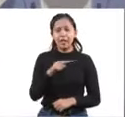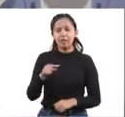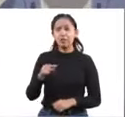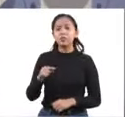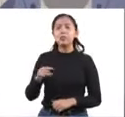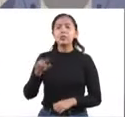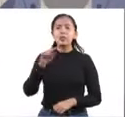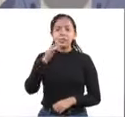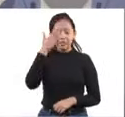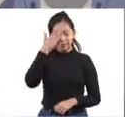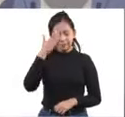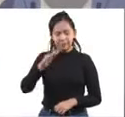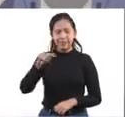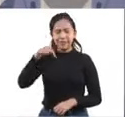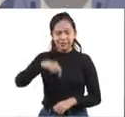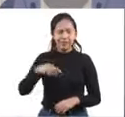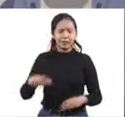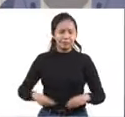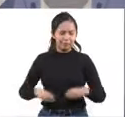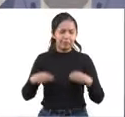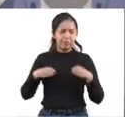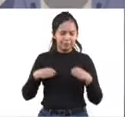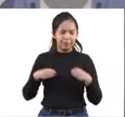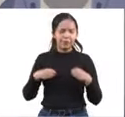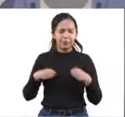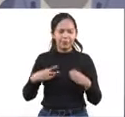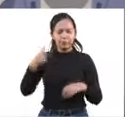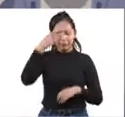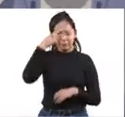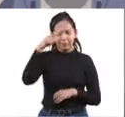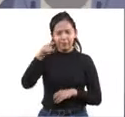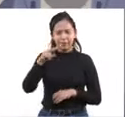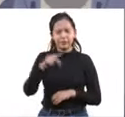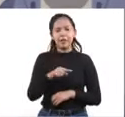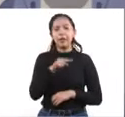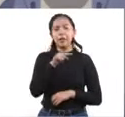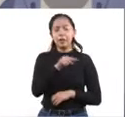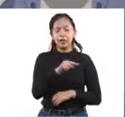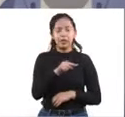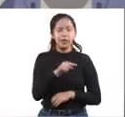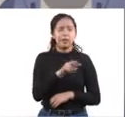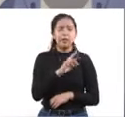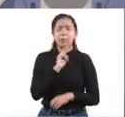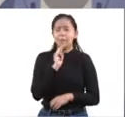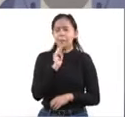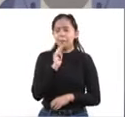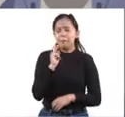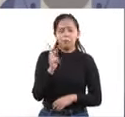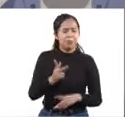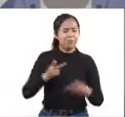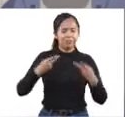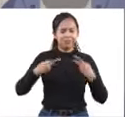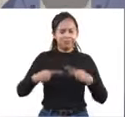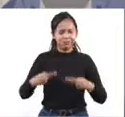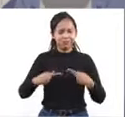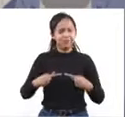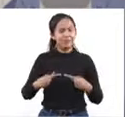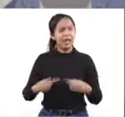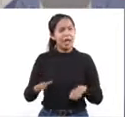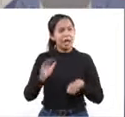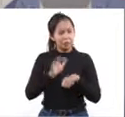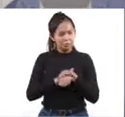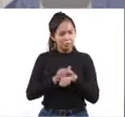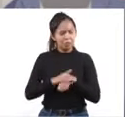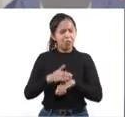identidad. Jorge fue un buen hijo, el mejor padre y formidable esposo, un amigo